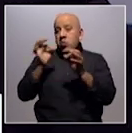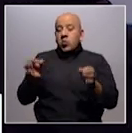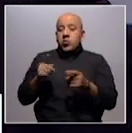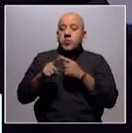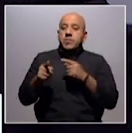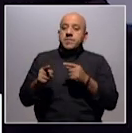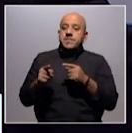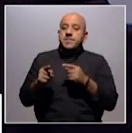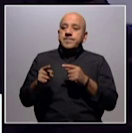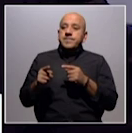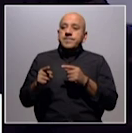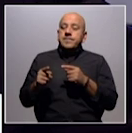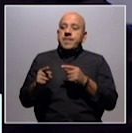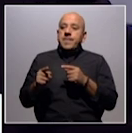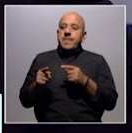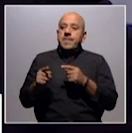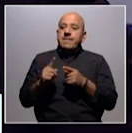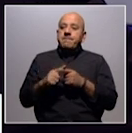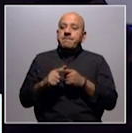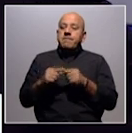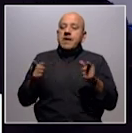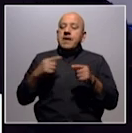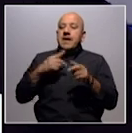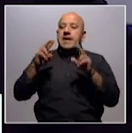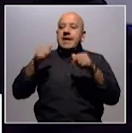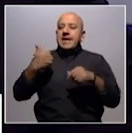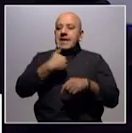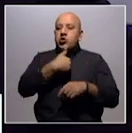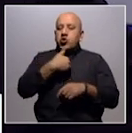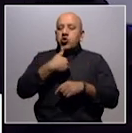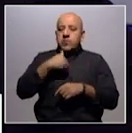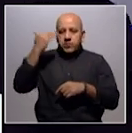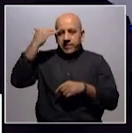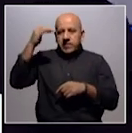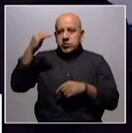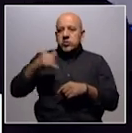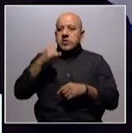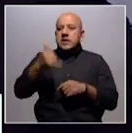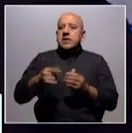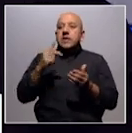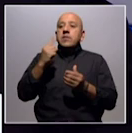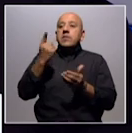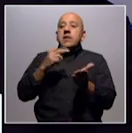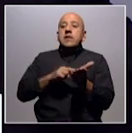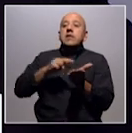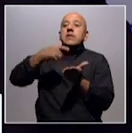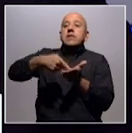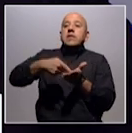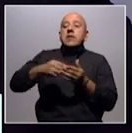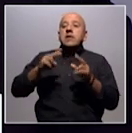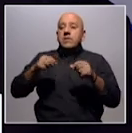indirectamente la profesión docente tiene un primer escalón que es el equivalente al grado verdad a la